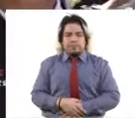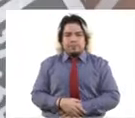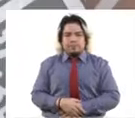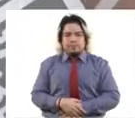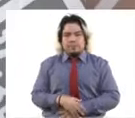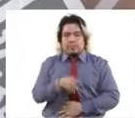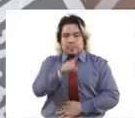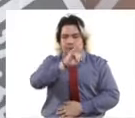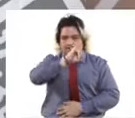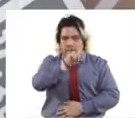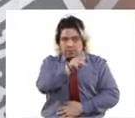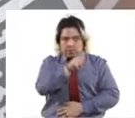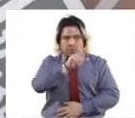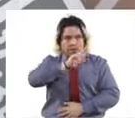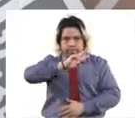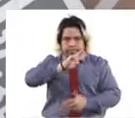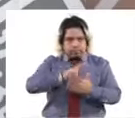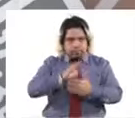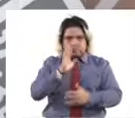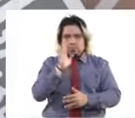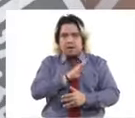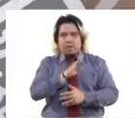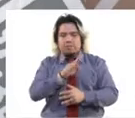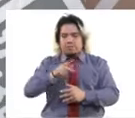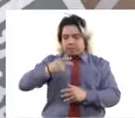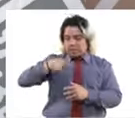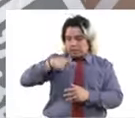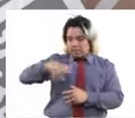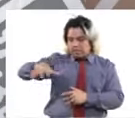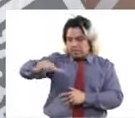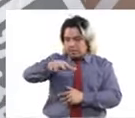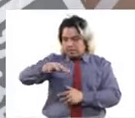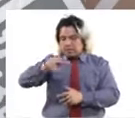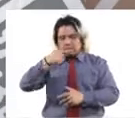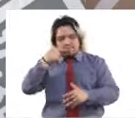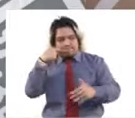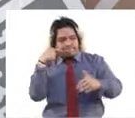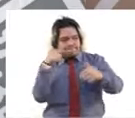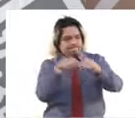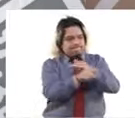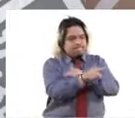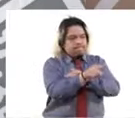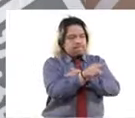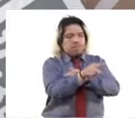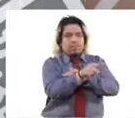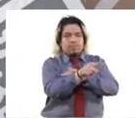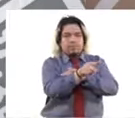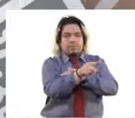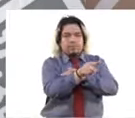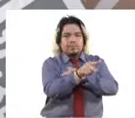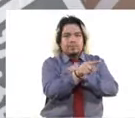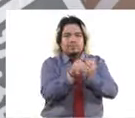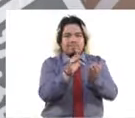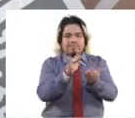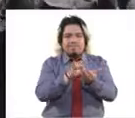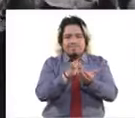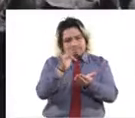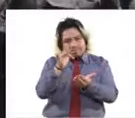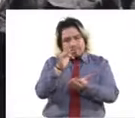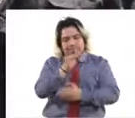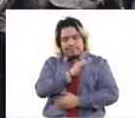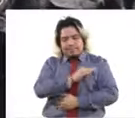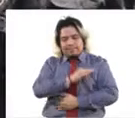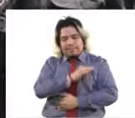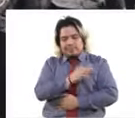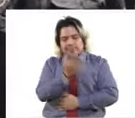Si no lo hicieran así, que la ciudadanía se los demande. Muchas, muchas